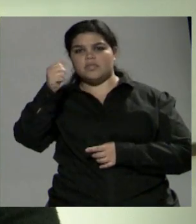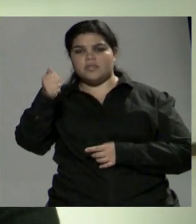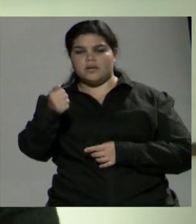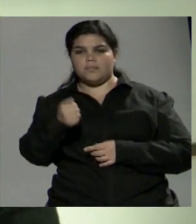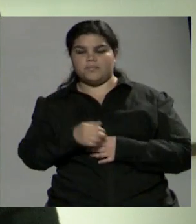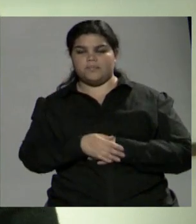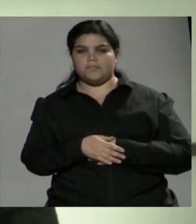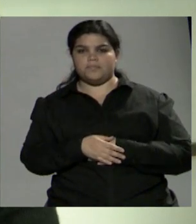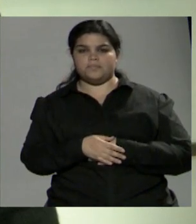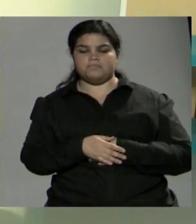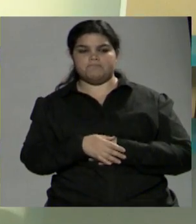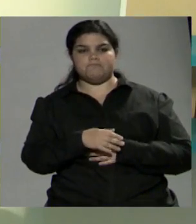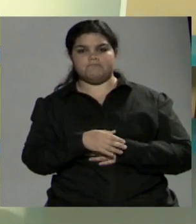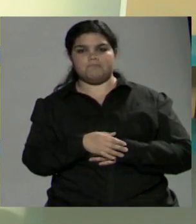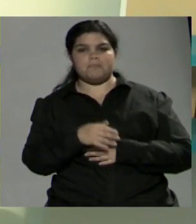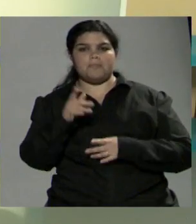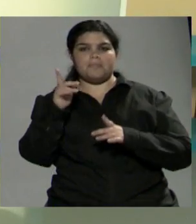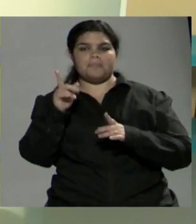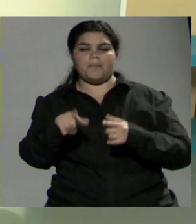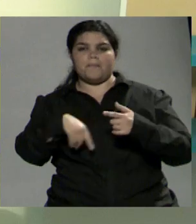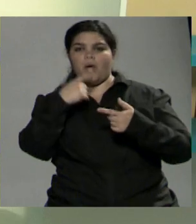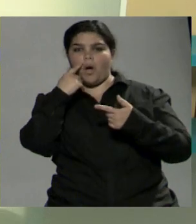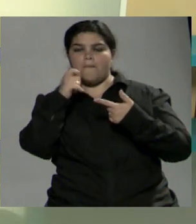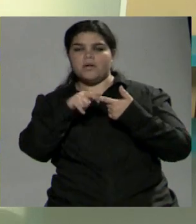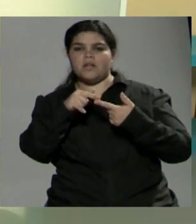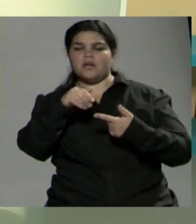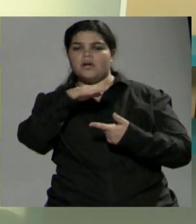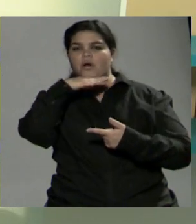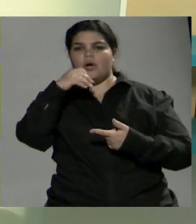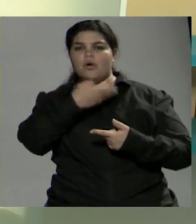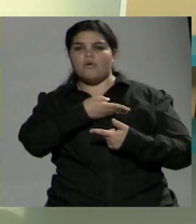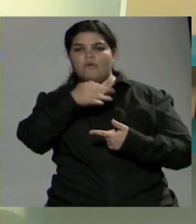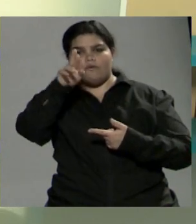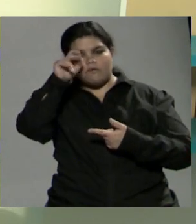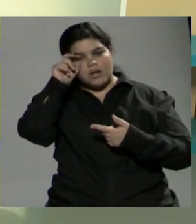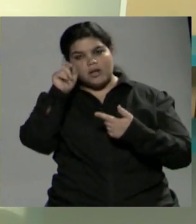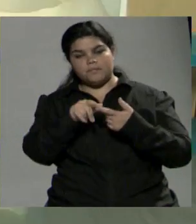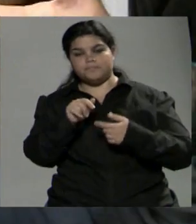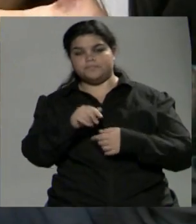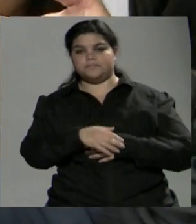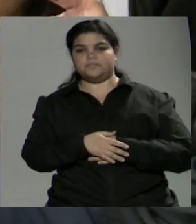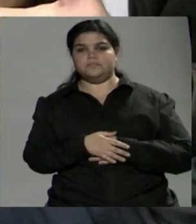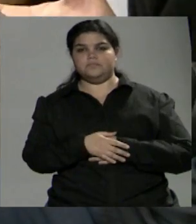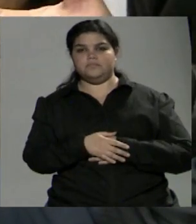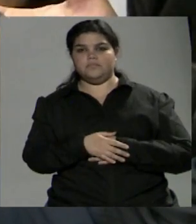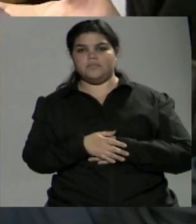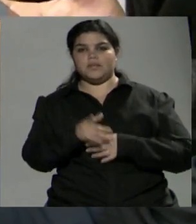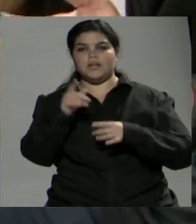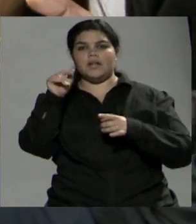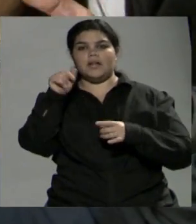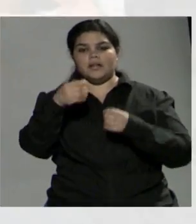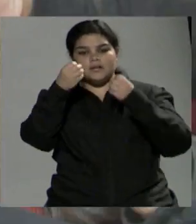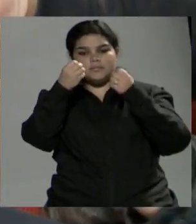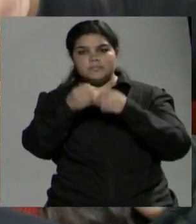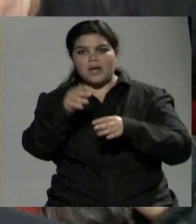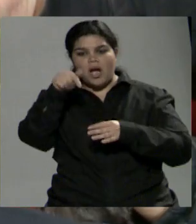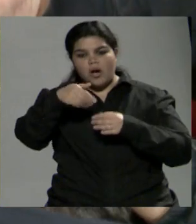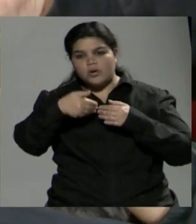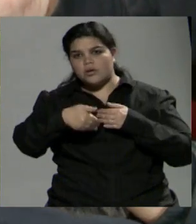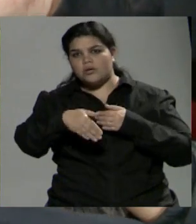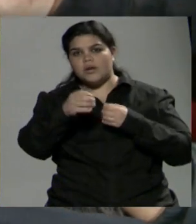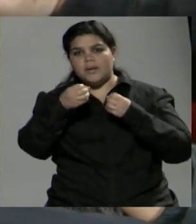una situación de derrota relativa bastante significativa en el sector de Tanús, reconocido por